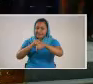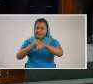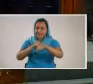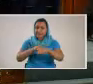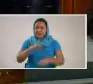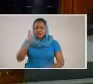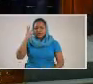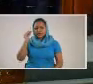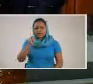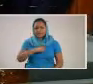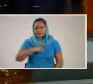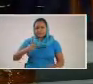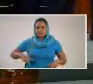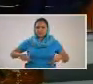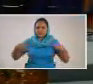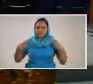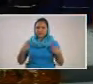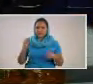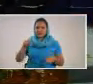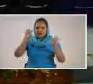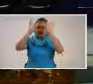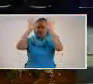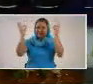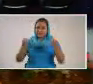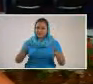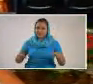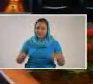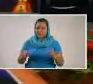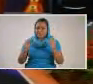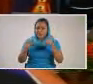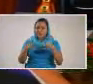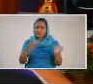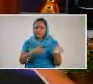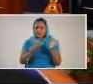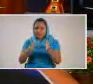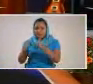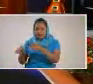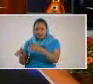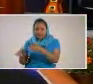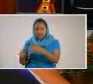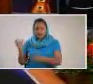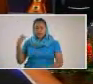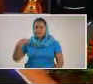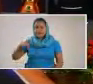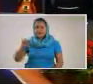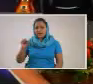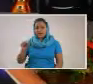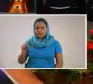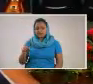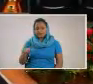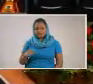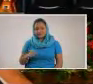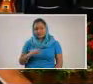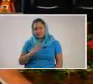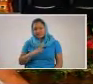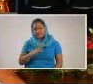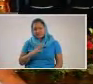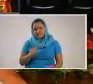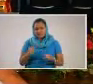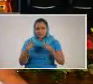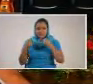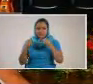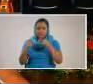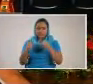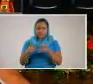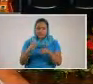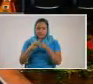viviendo y que de esa forma también podamos prepararnos para lo que nos corresponde a nosotros. En el